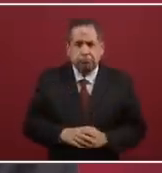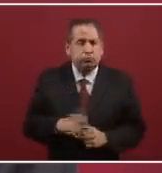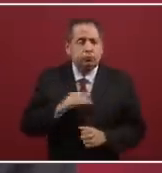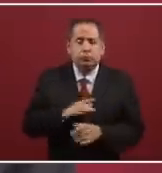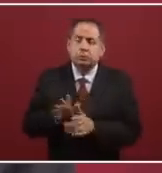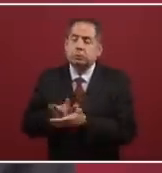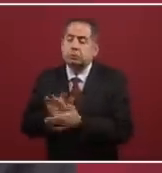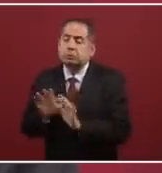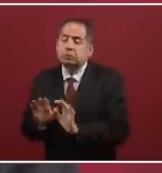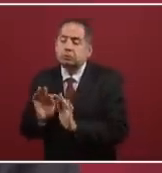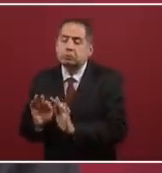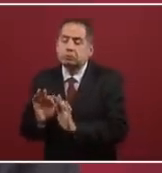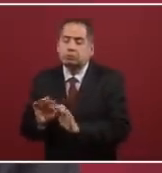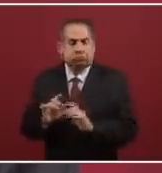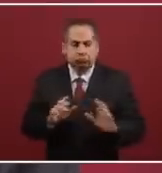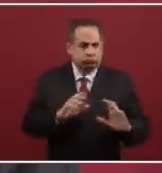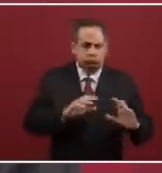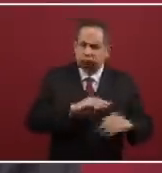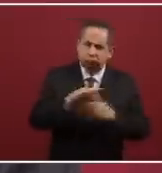consentidos.